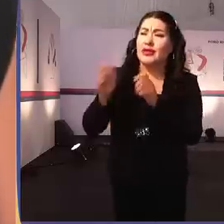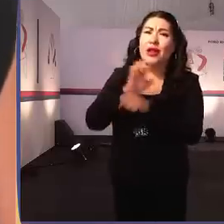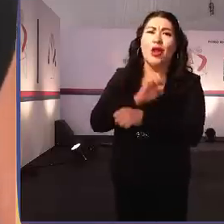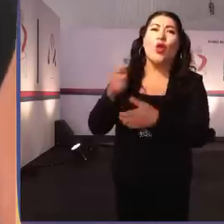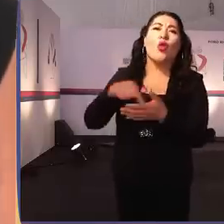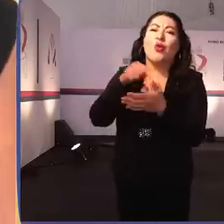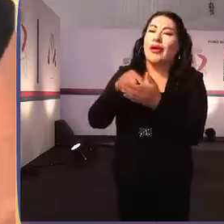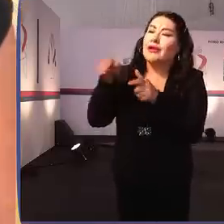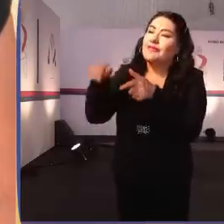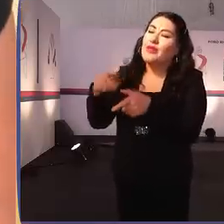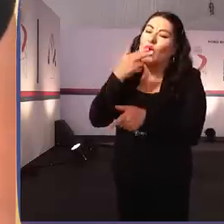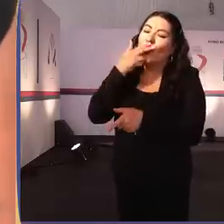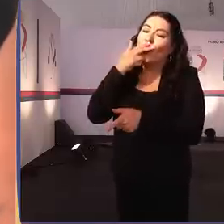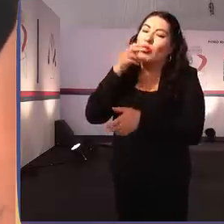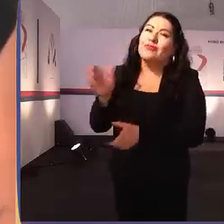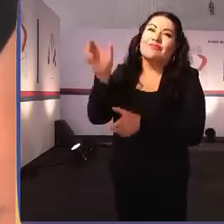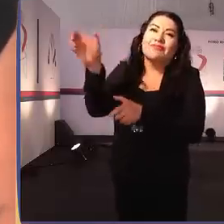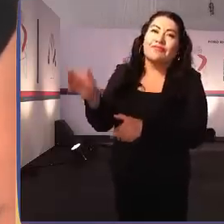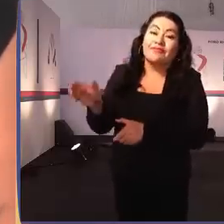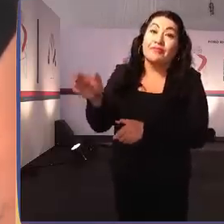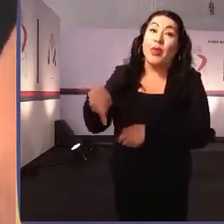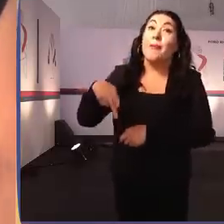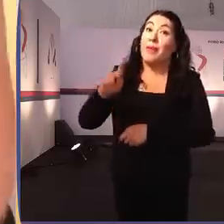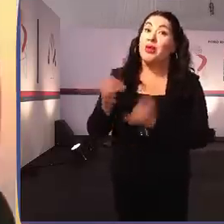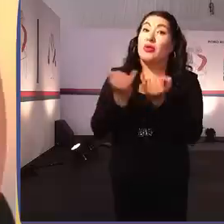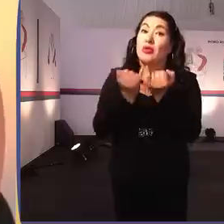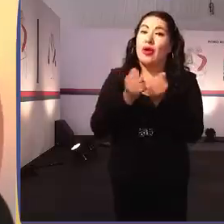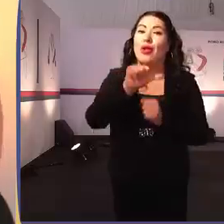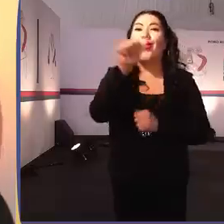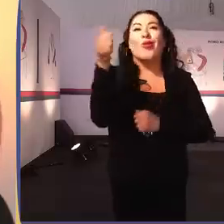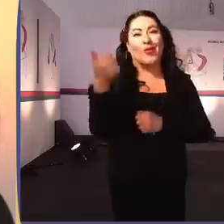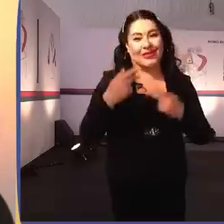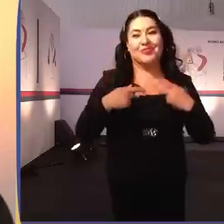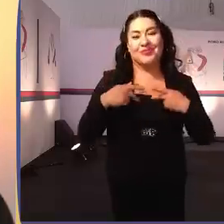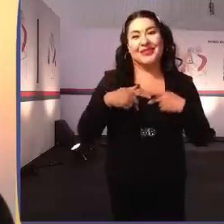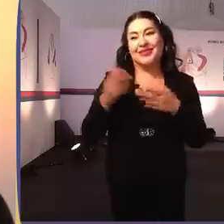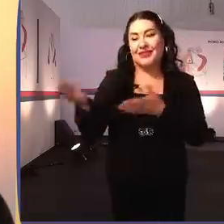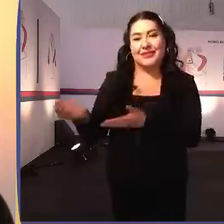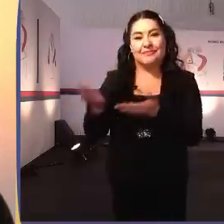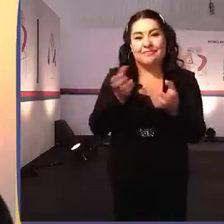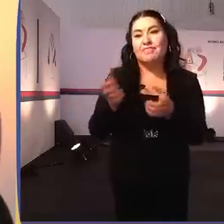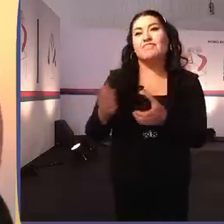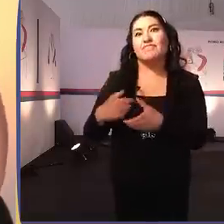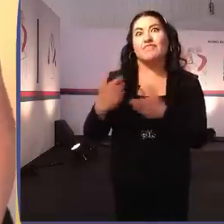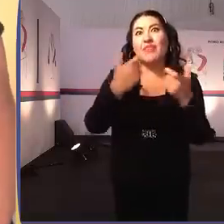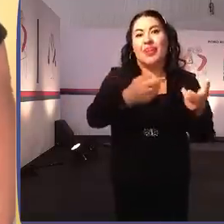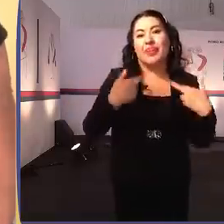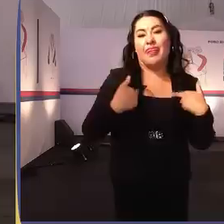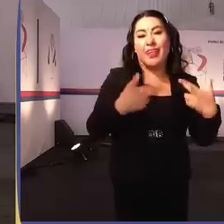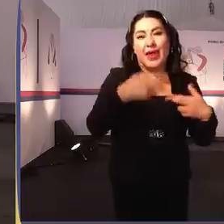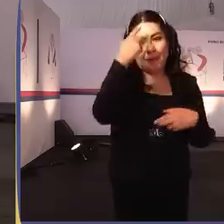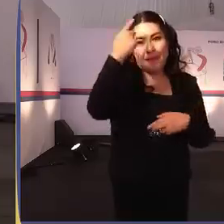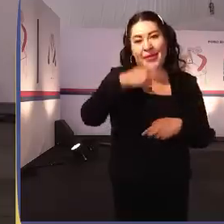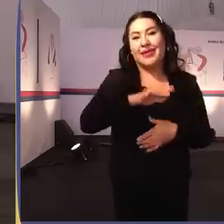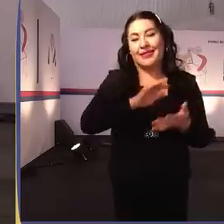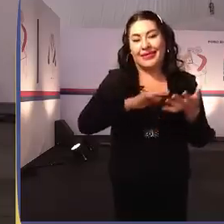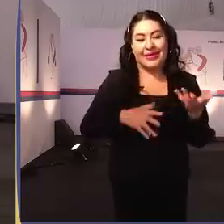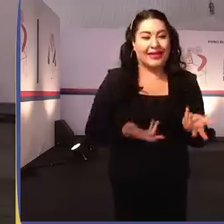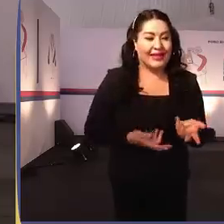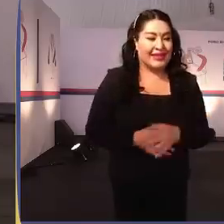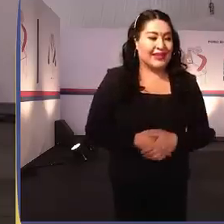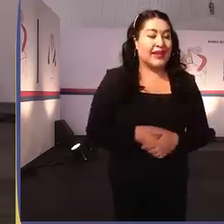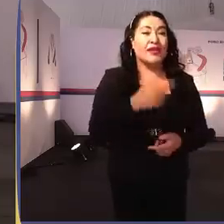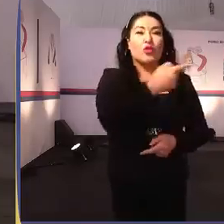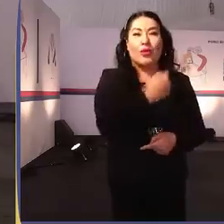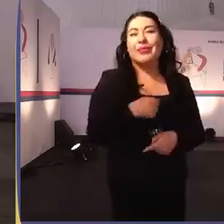que otros lectores tengan esa experiencia. Creo que ya me convenciste, Paco. No costó mucho trabajo. No, pues tengo